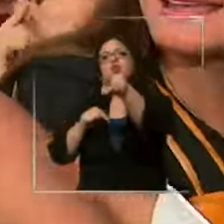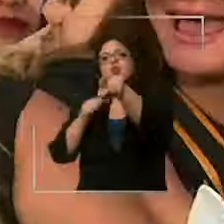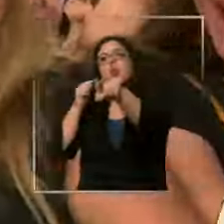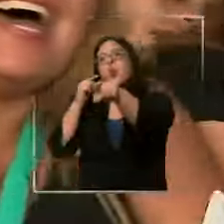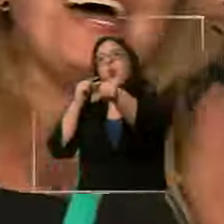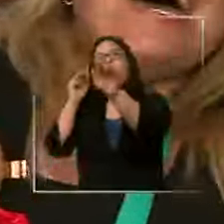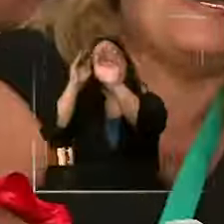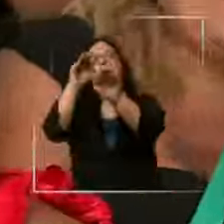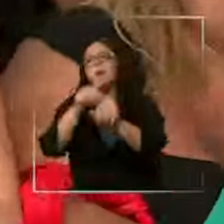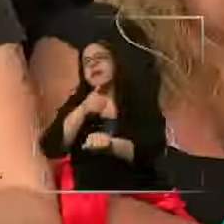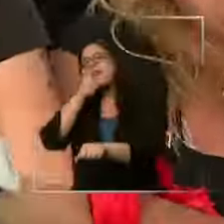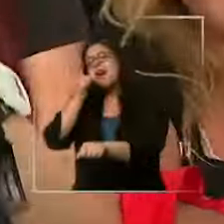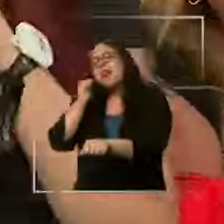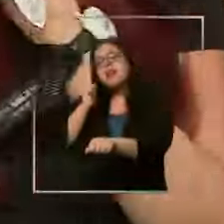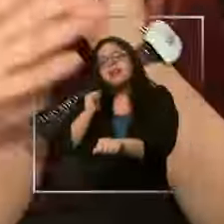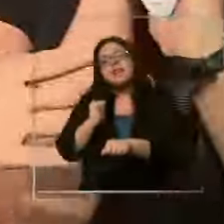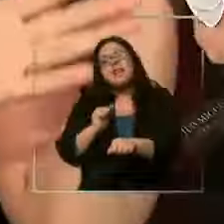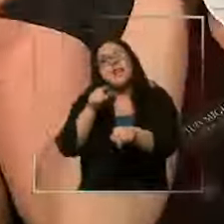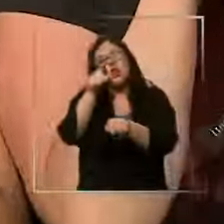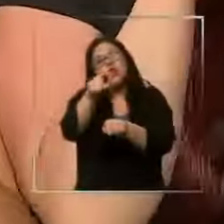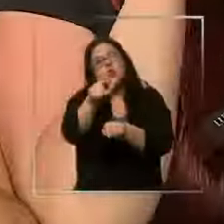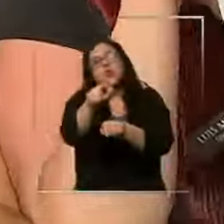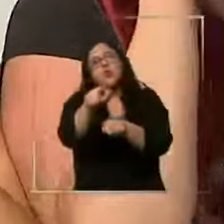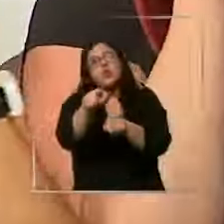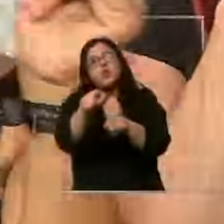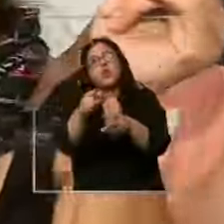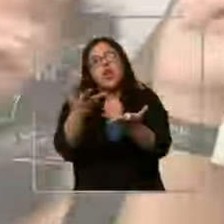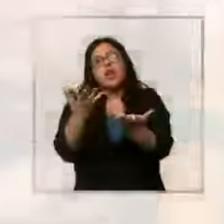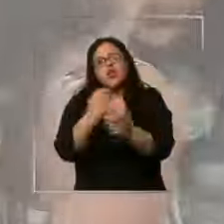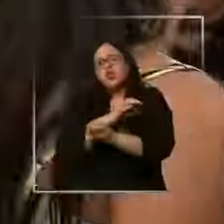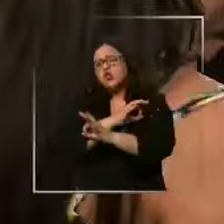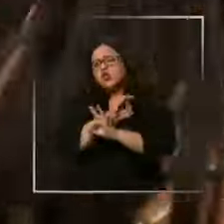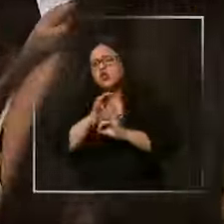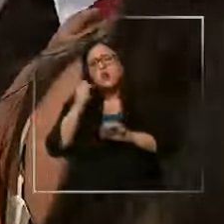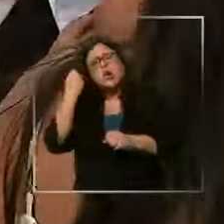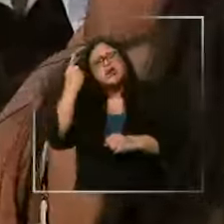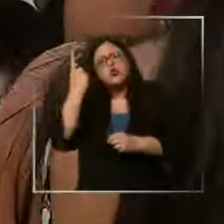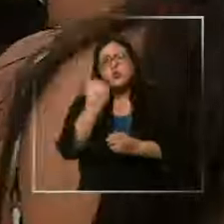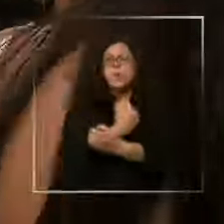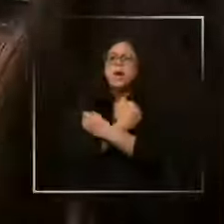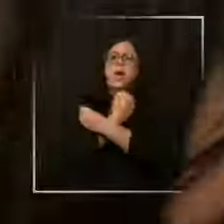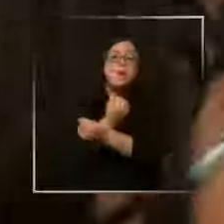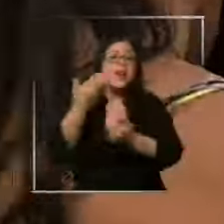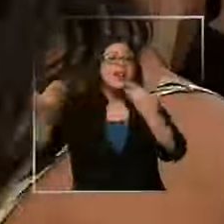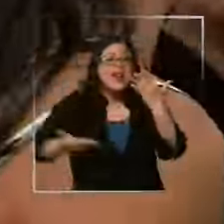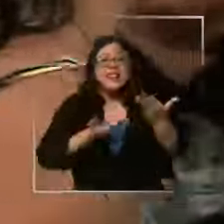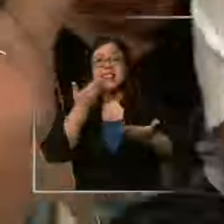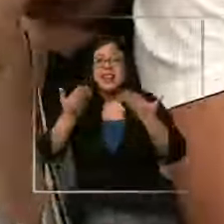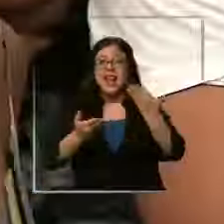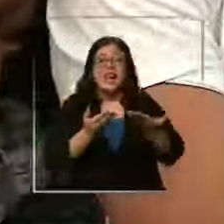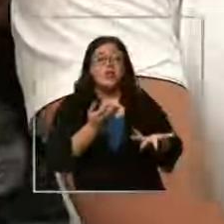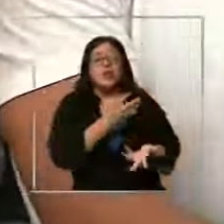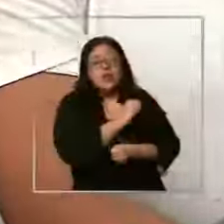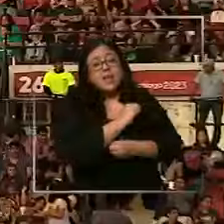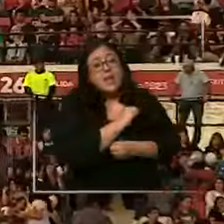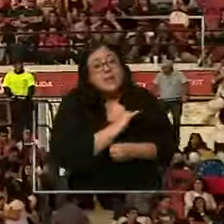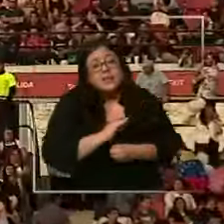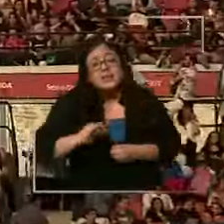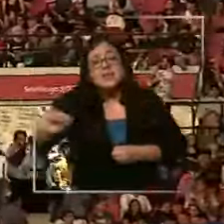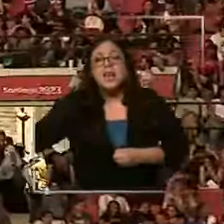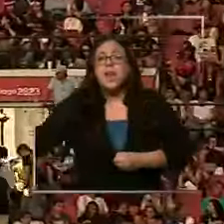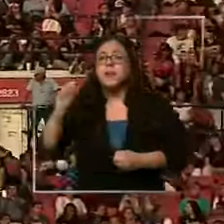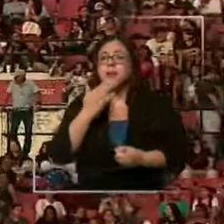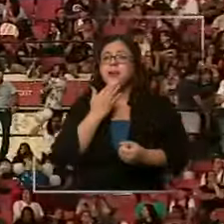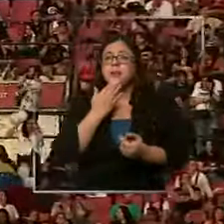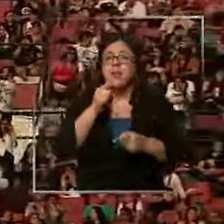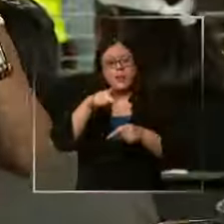de ayer, la que no supe. Cantando La Incondicional, Te Puedes Marchar y Hasta Que Me Olvides.